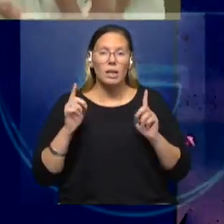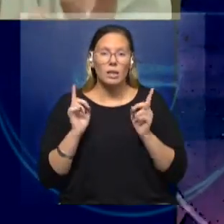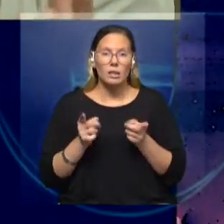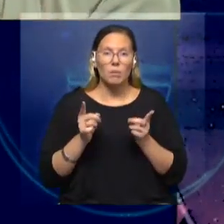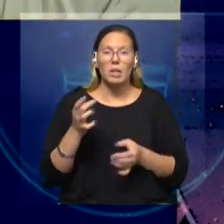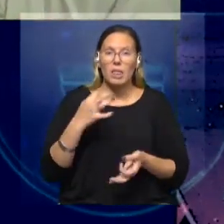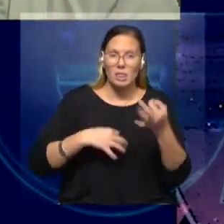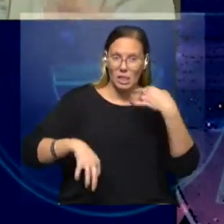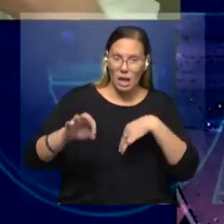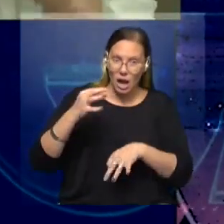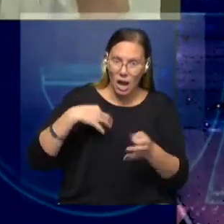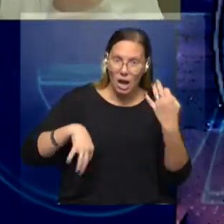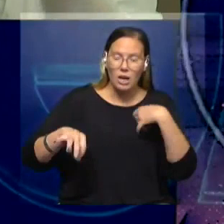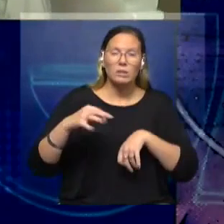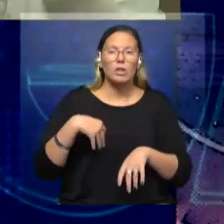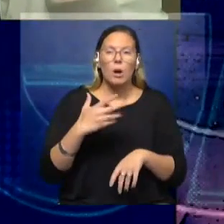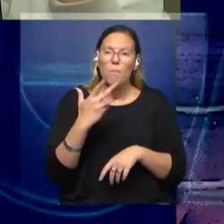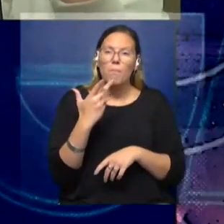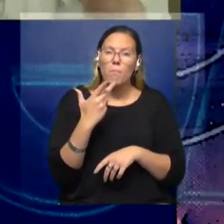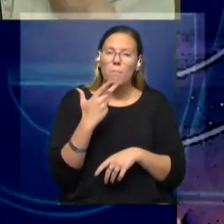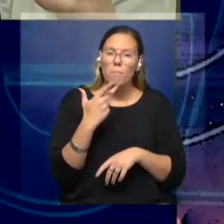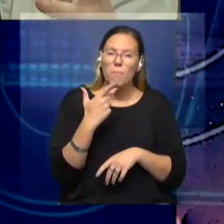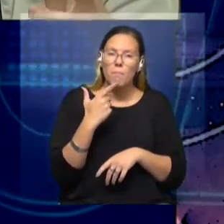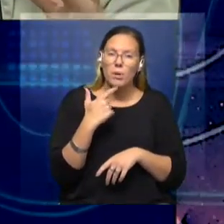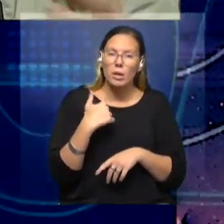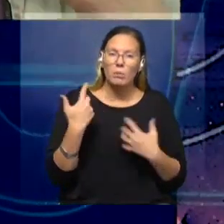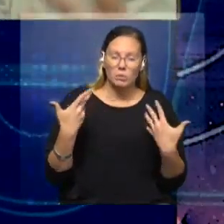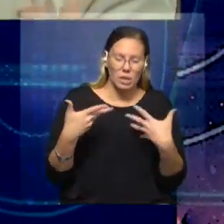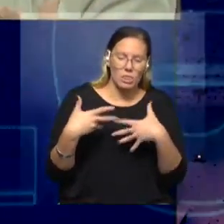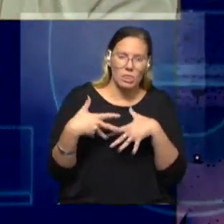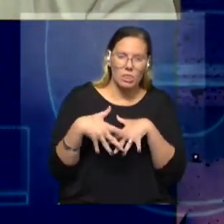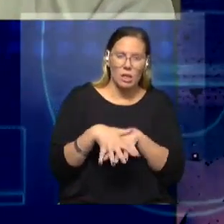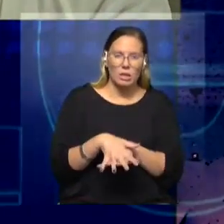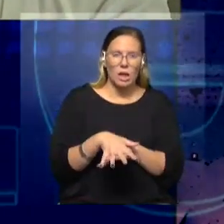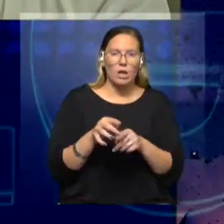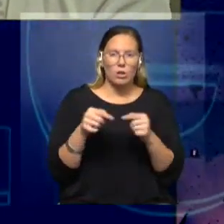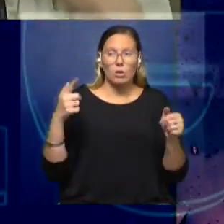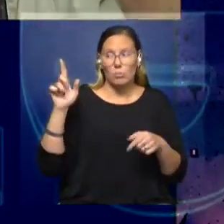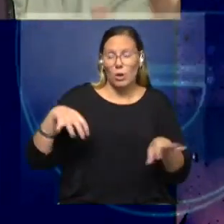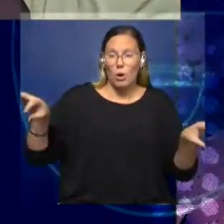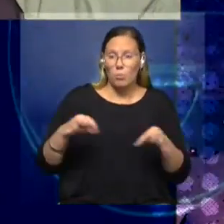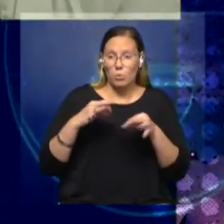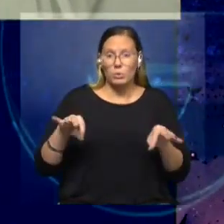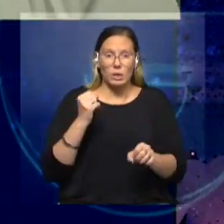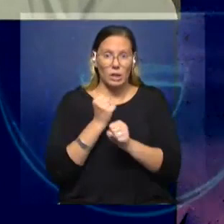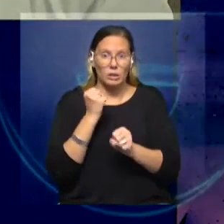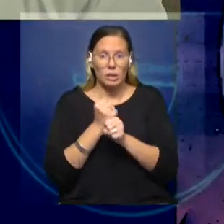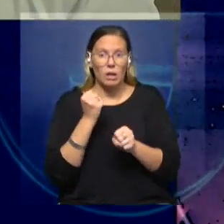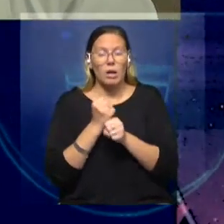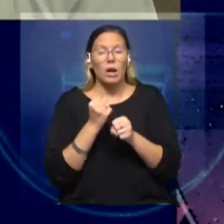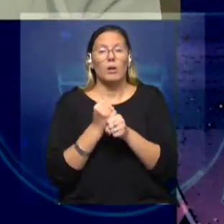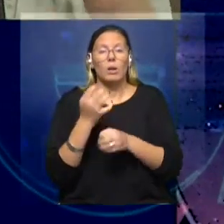de teatro. Me gusta como juntar todos esos elementos, que yo vengo de la música y he trabajado en teatro, he trabajado en